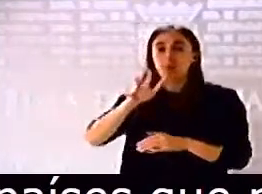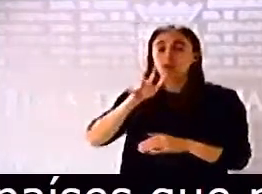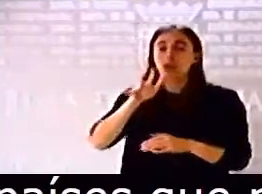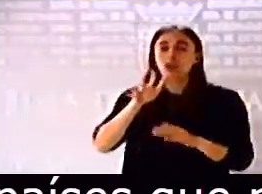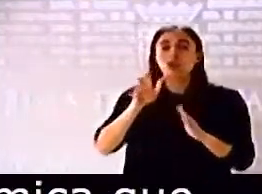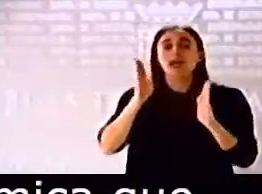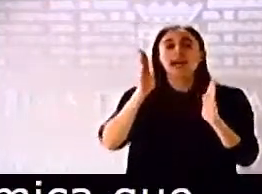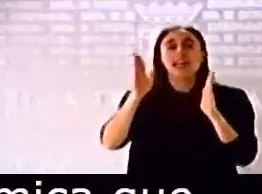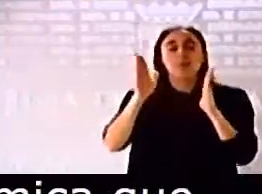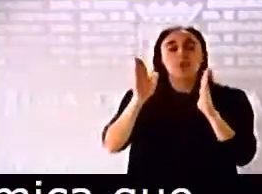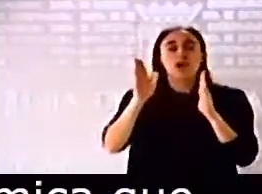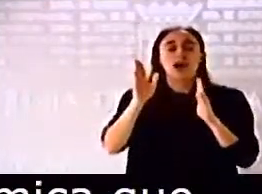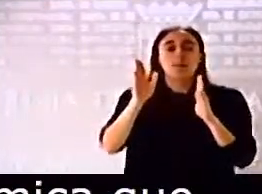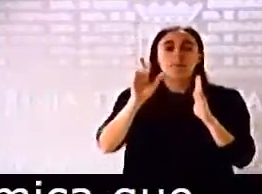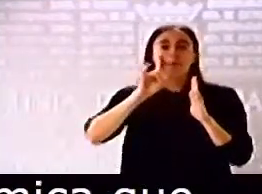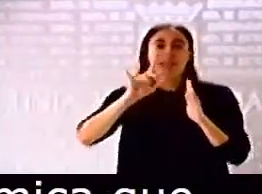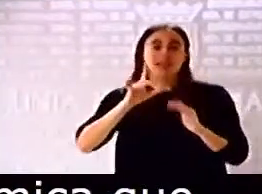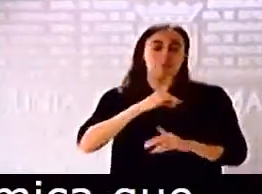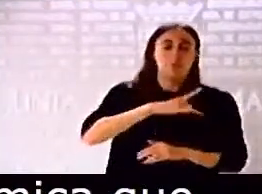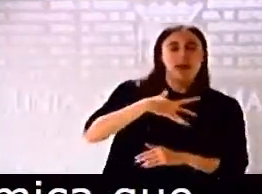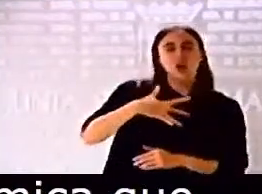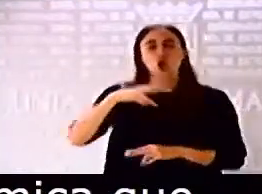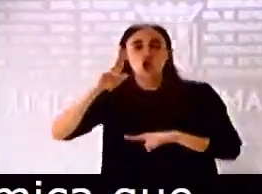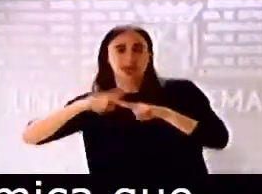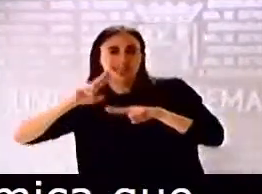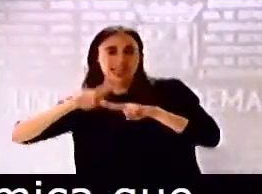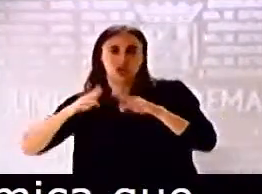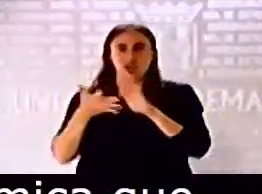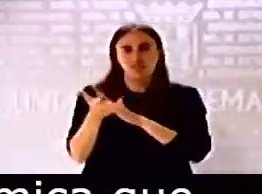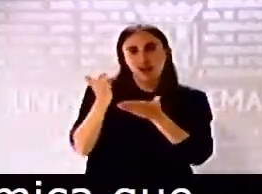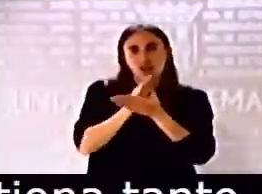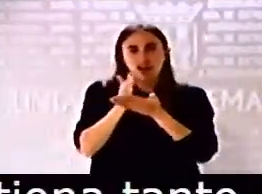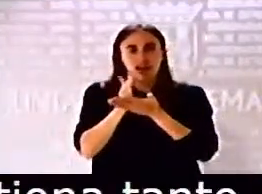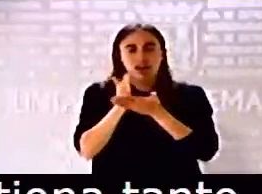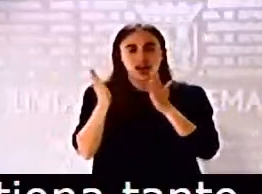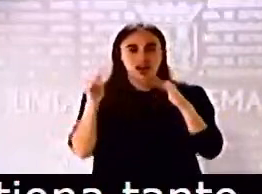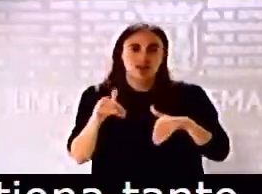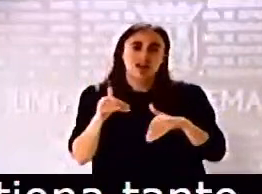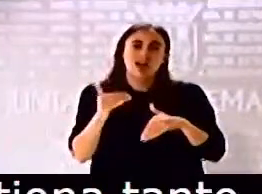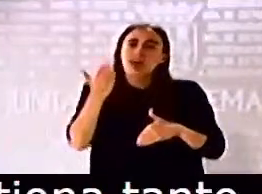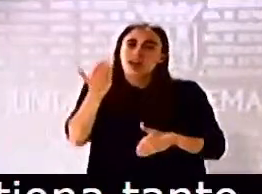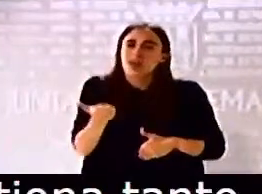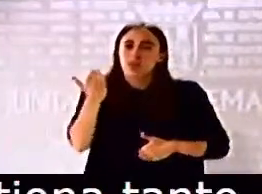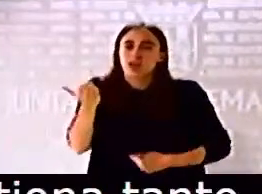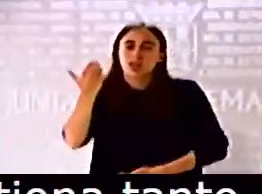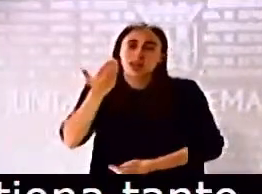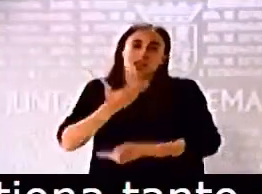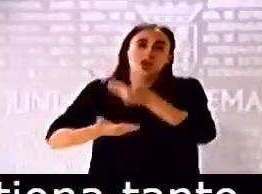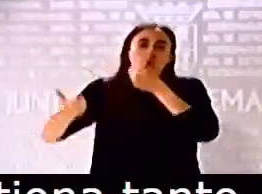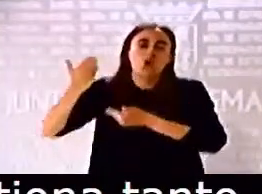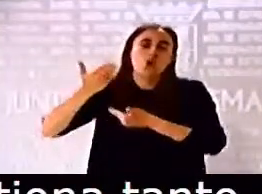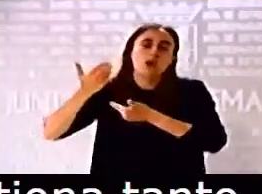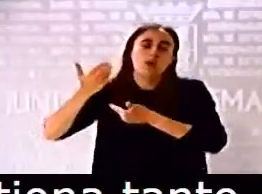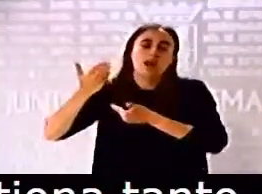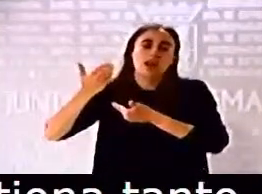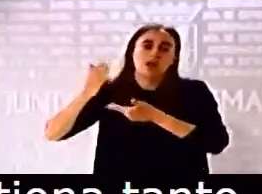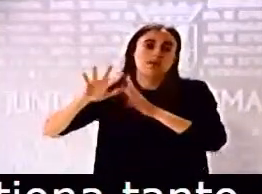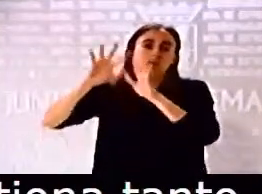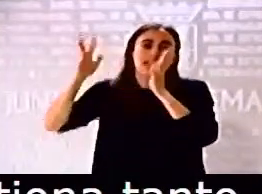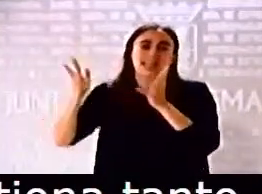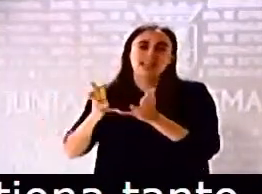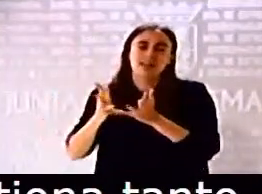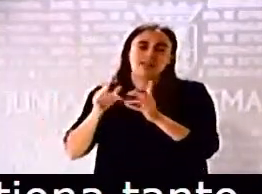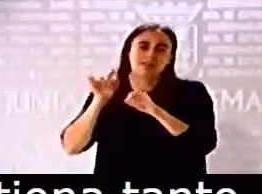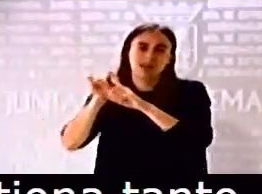los blancos y los negros sin escala de grises, darle muchísima importancia a la cooperación internacional al desarrollo.